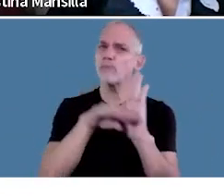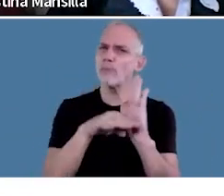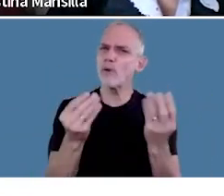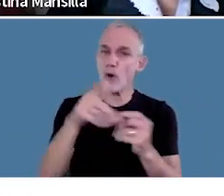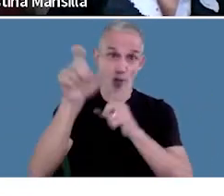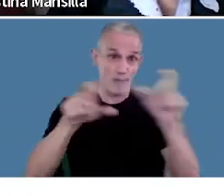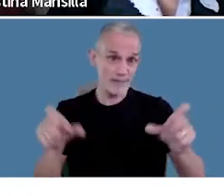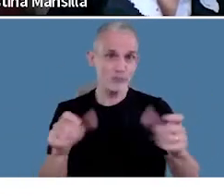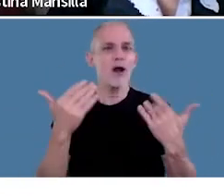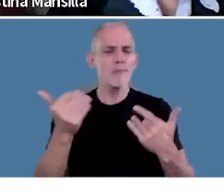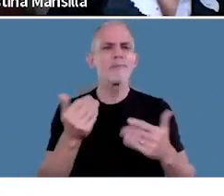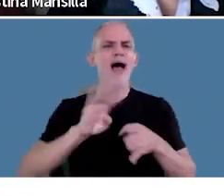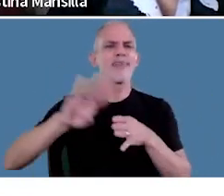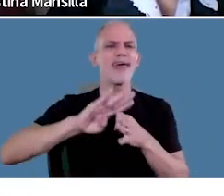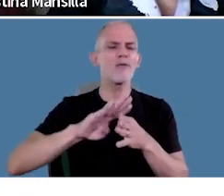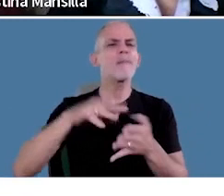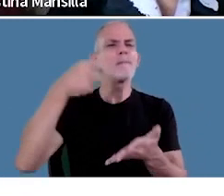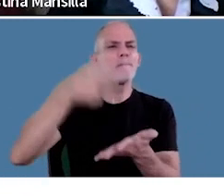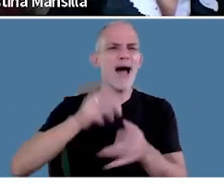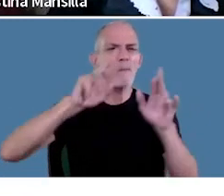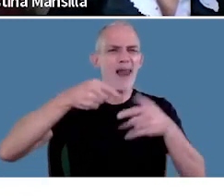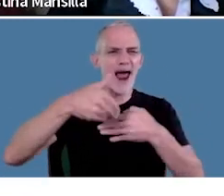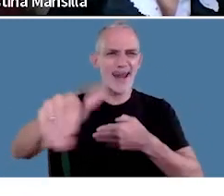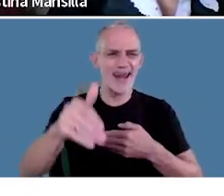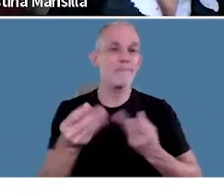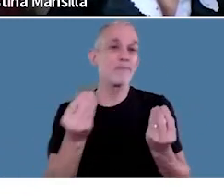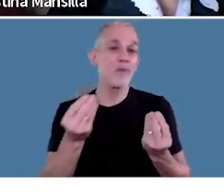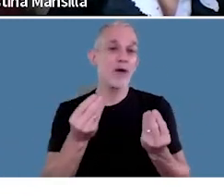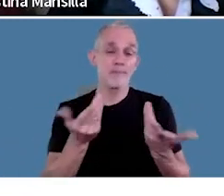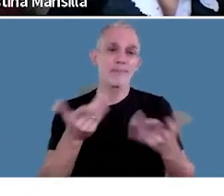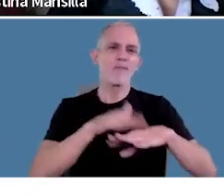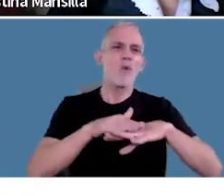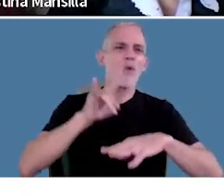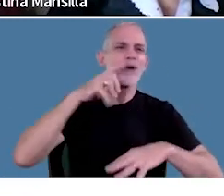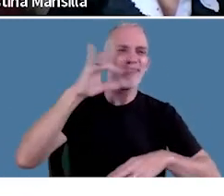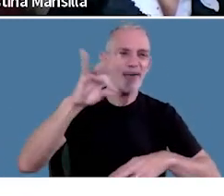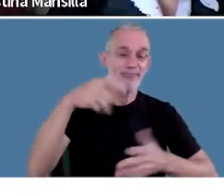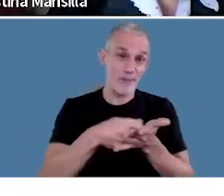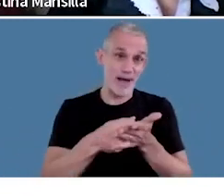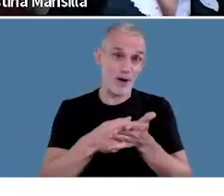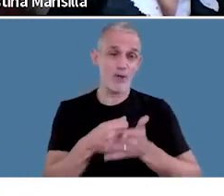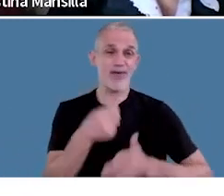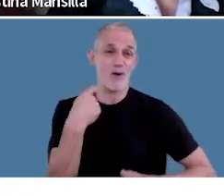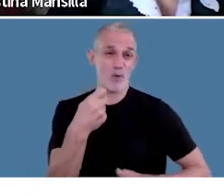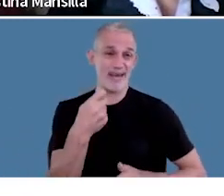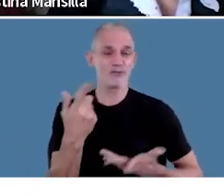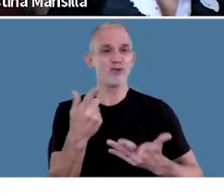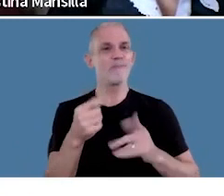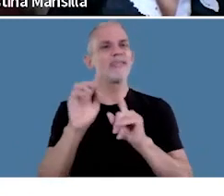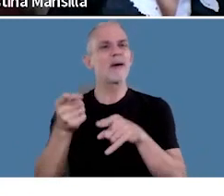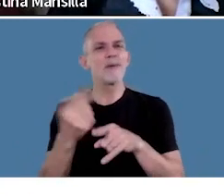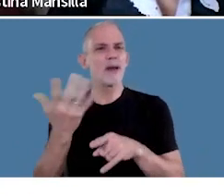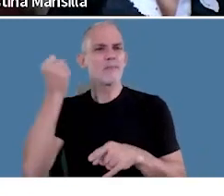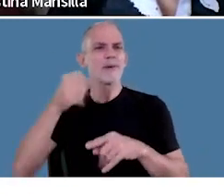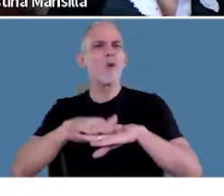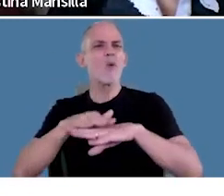las que podrán cancelar la deuda por adquisición de unidades de pago de deuda previsional y para la adquisición de unidades